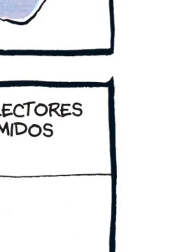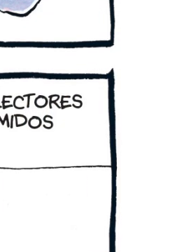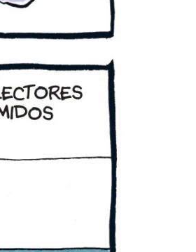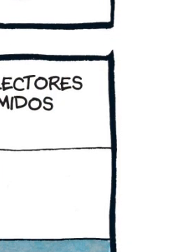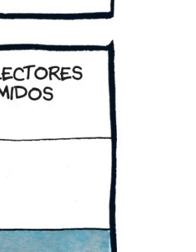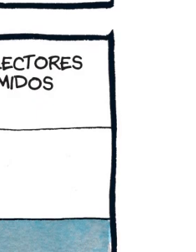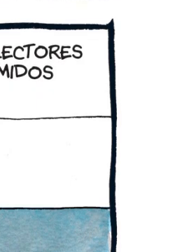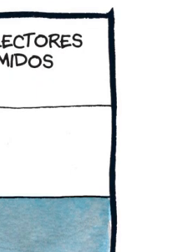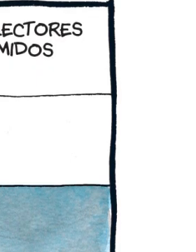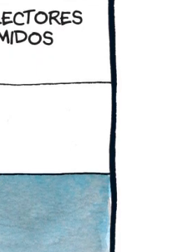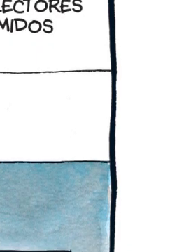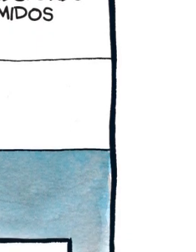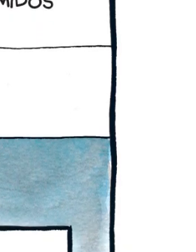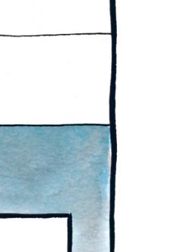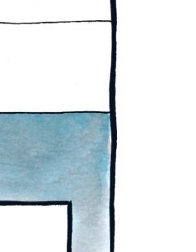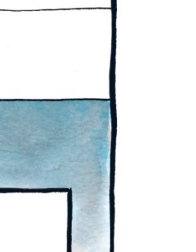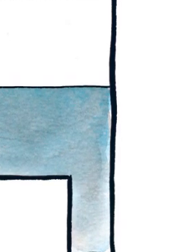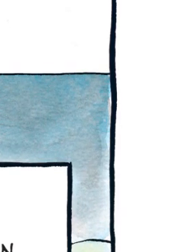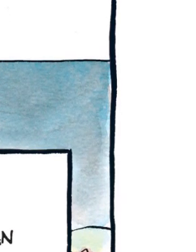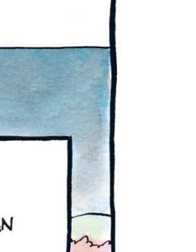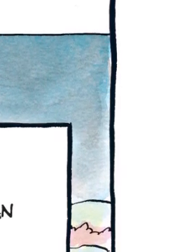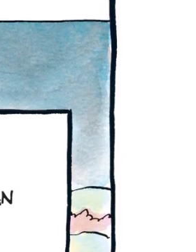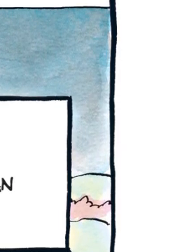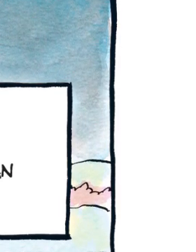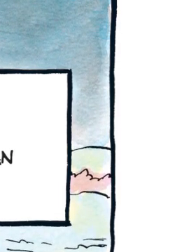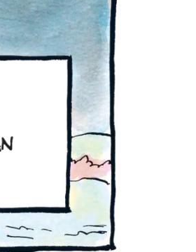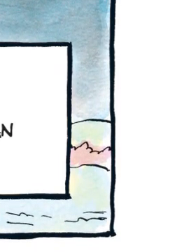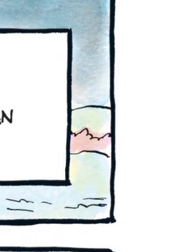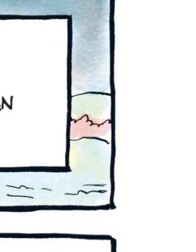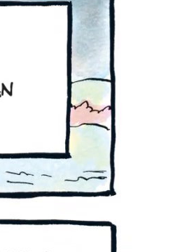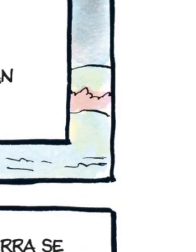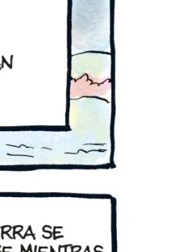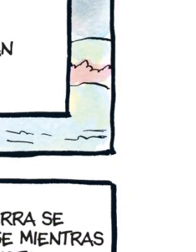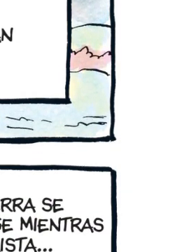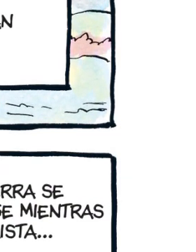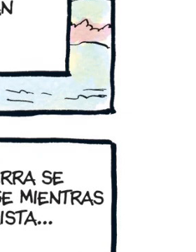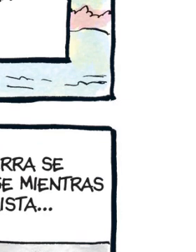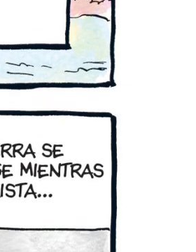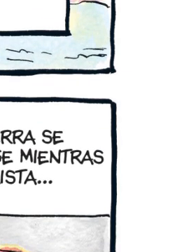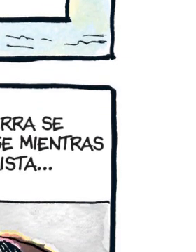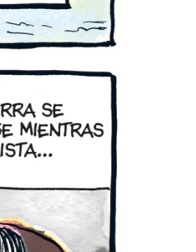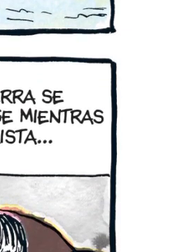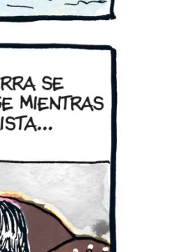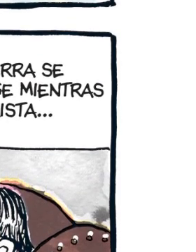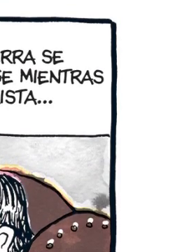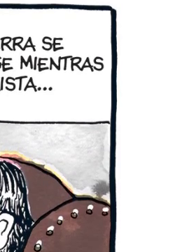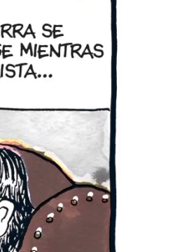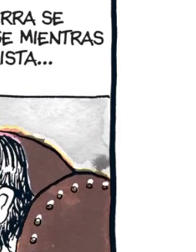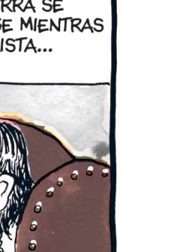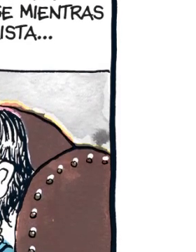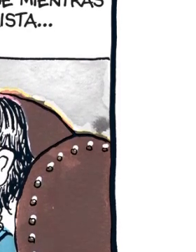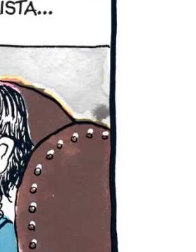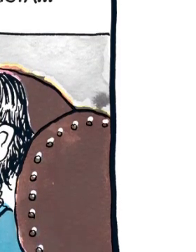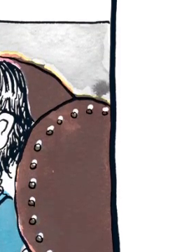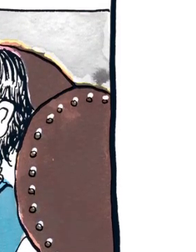me gustaría que nos hablaras del papel que cumple Jack Kerouac en este libro, Alison.